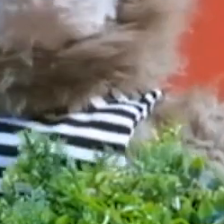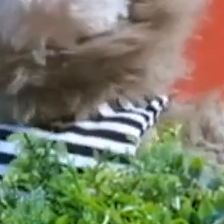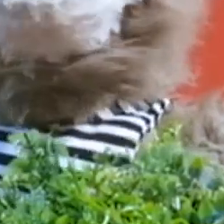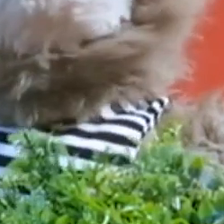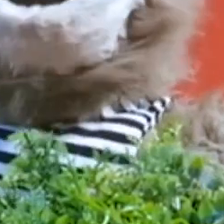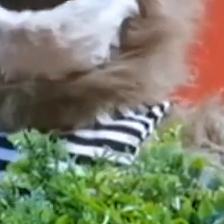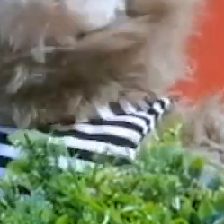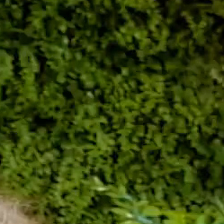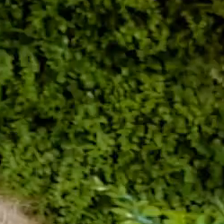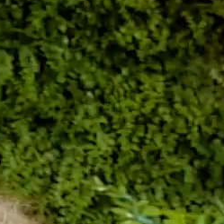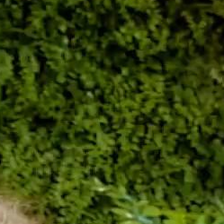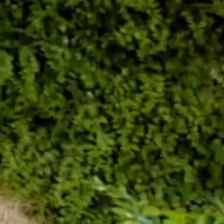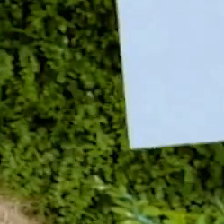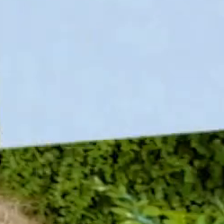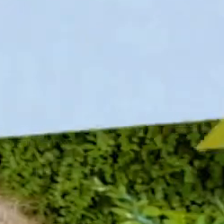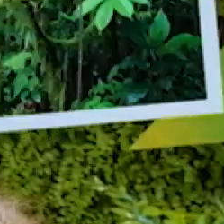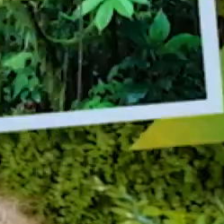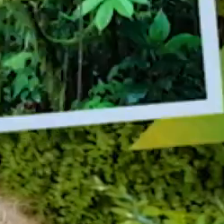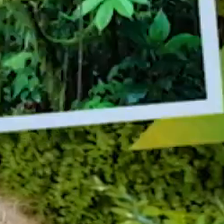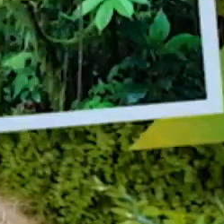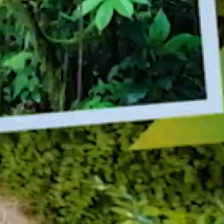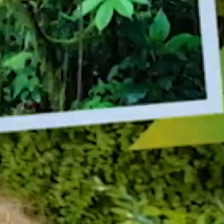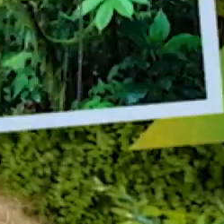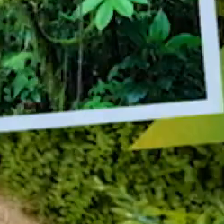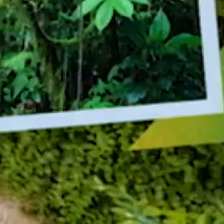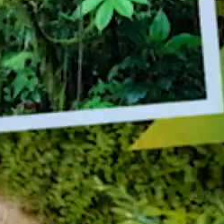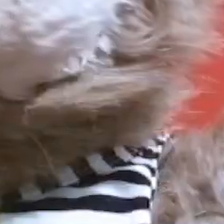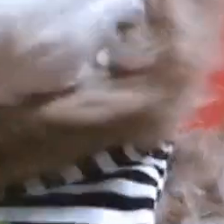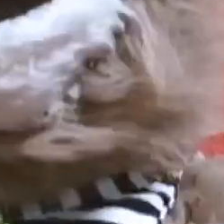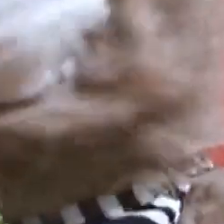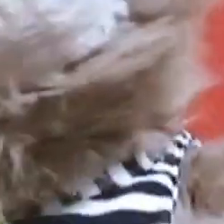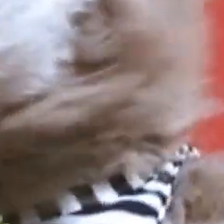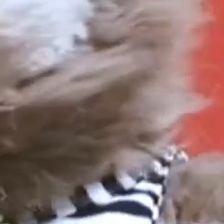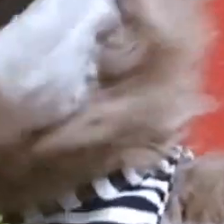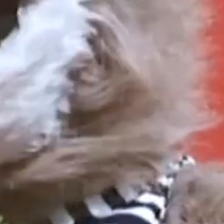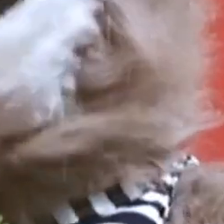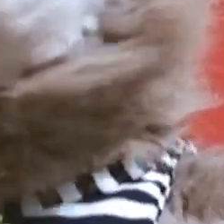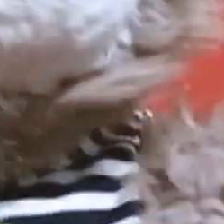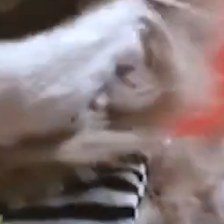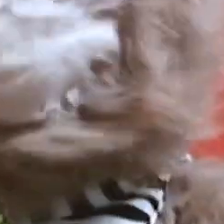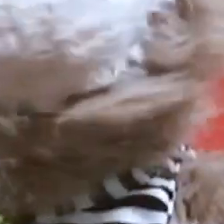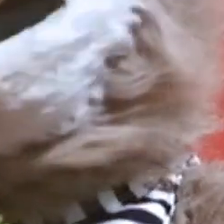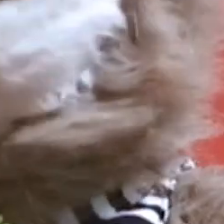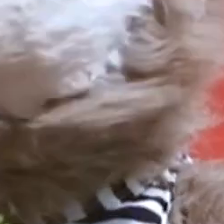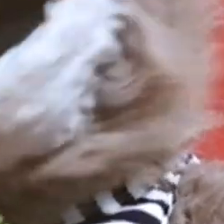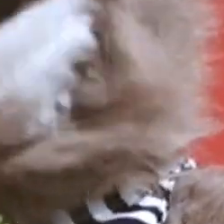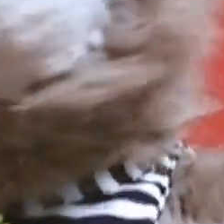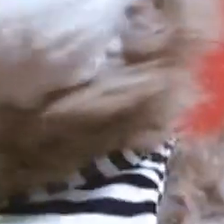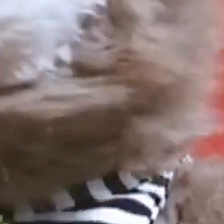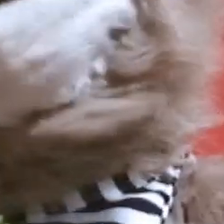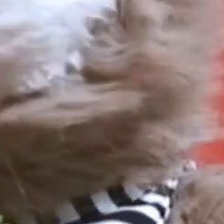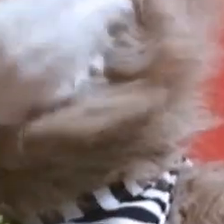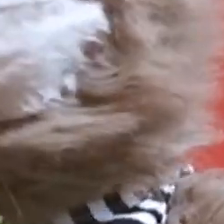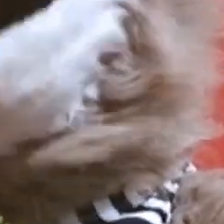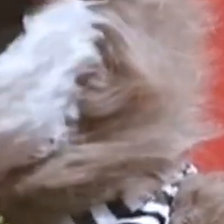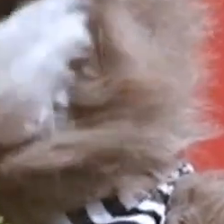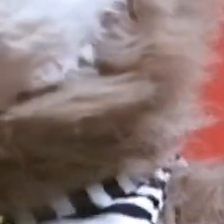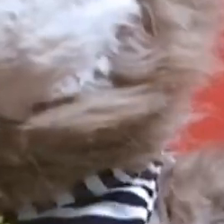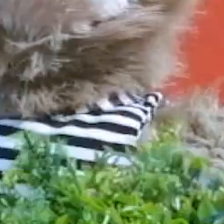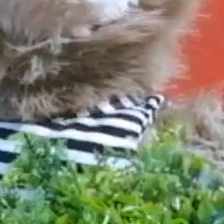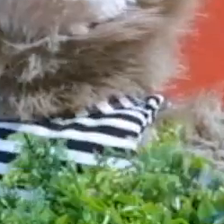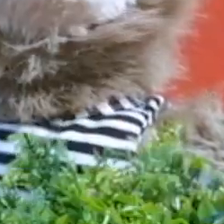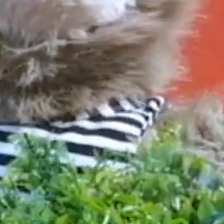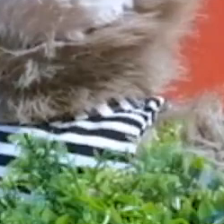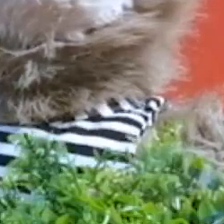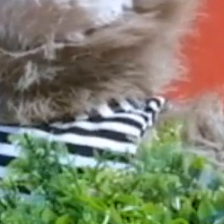muy interesante. Urgente y boscoso. Hoy descubrirás sobre la importancia de los